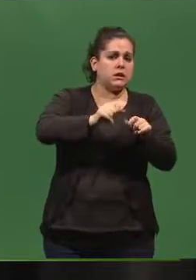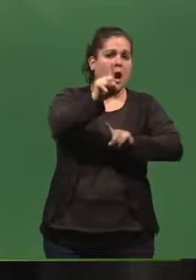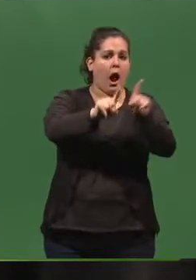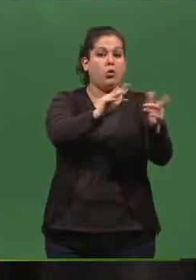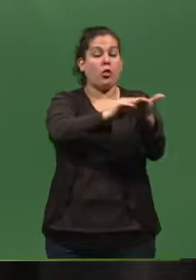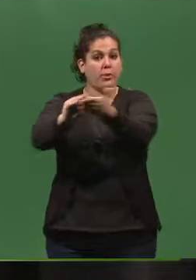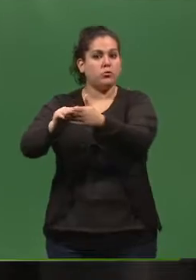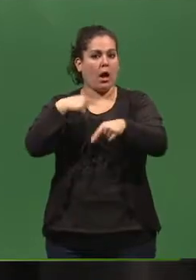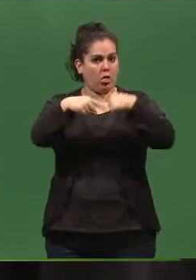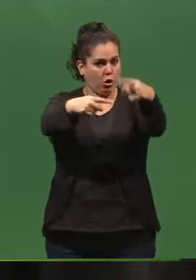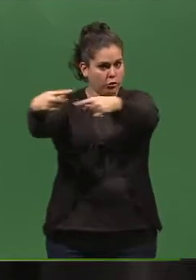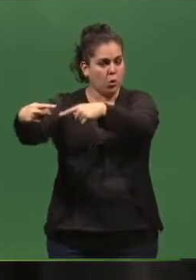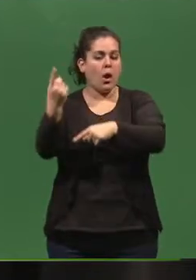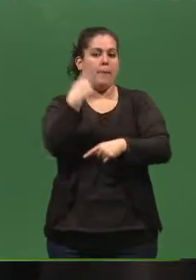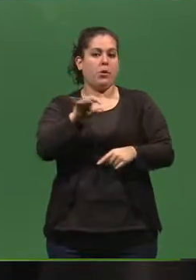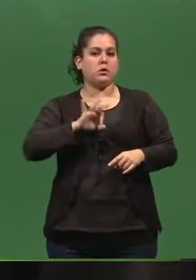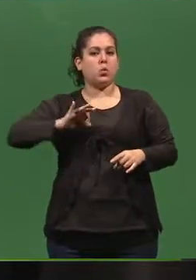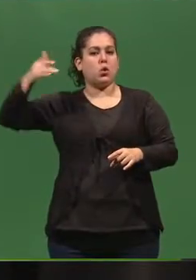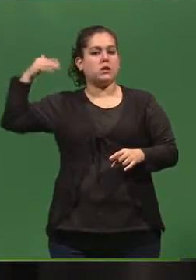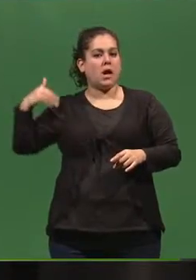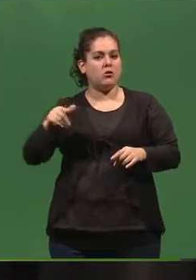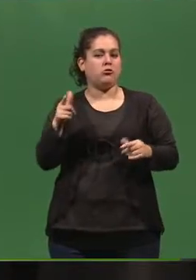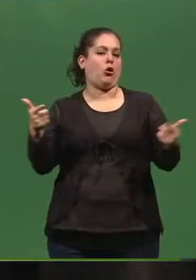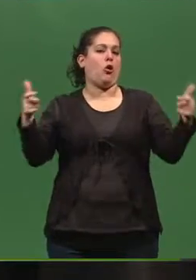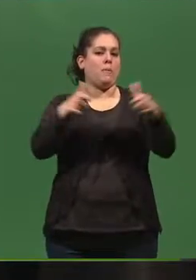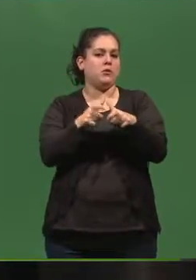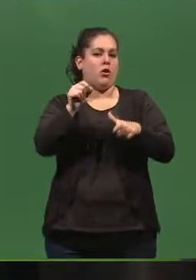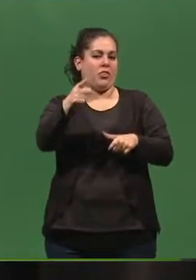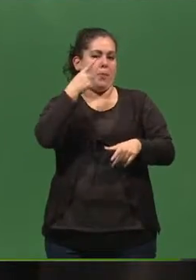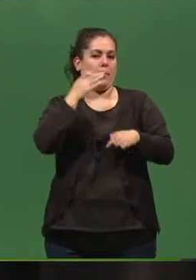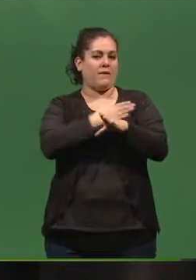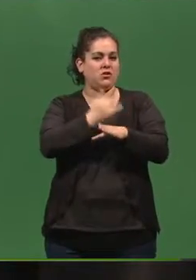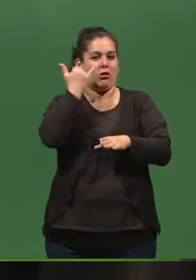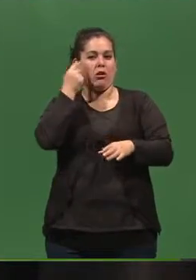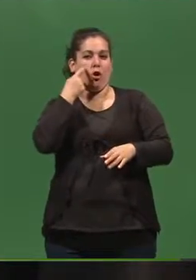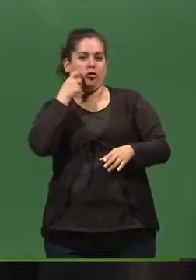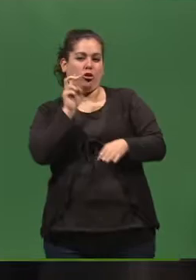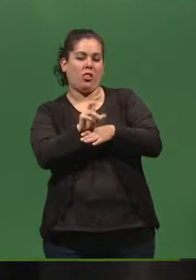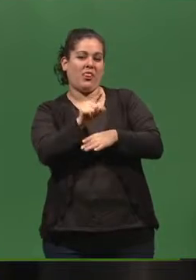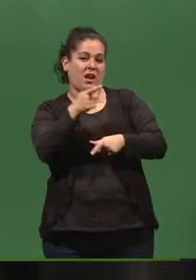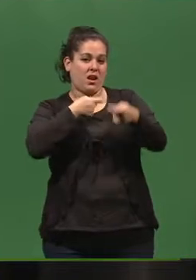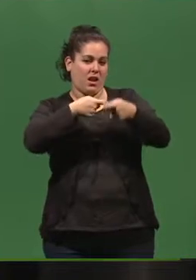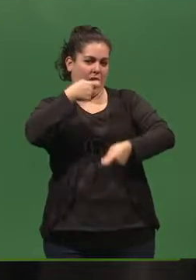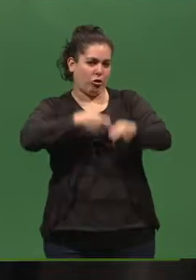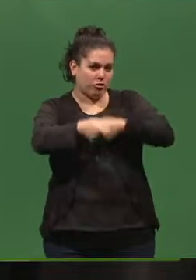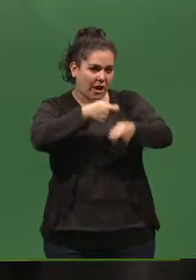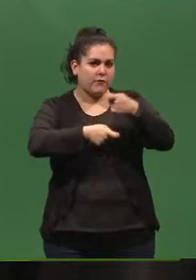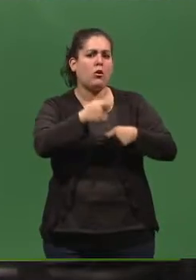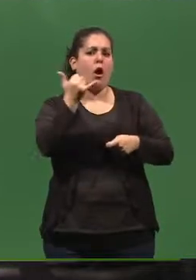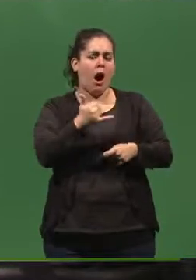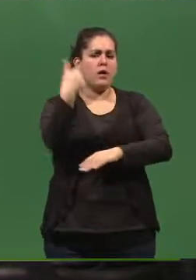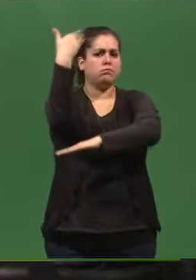algunos diputados. Desde hace algunos años, desde la Comisión de Prevención de Adicciones y Control del Narcotráfico, se hicieron varias audiencias